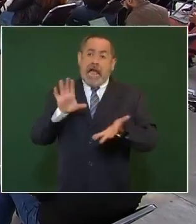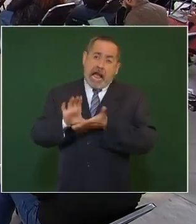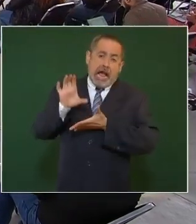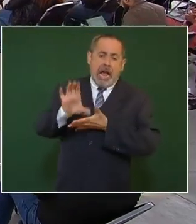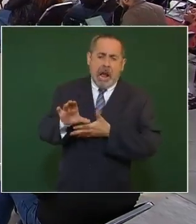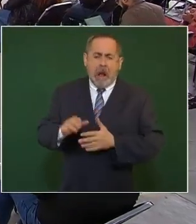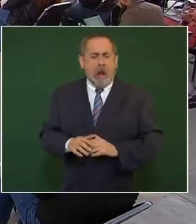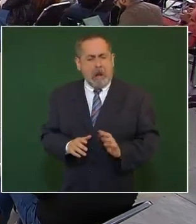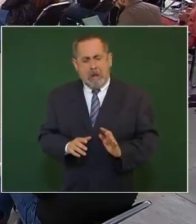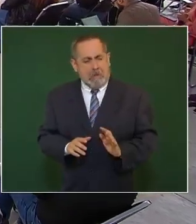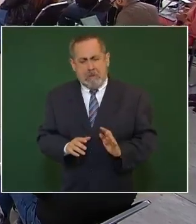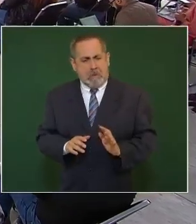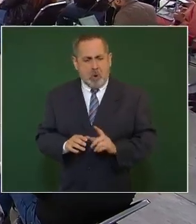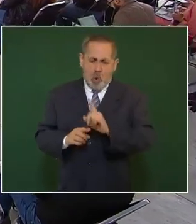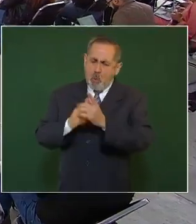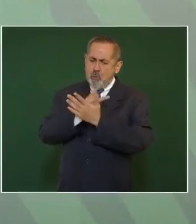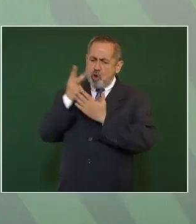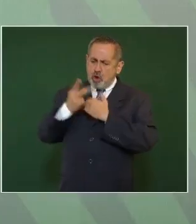para atender